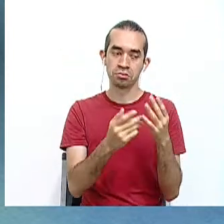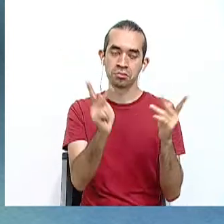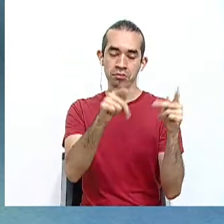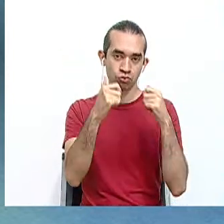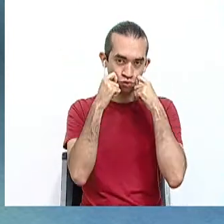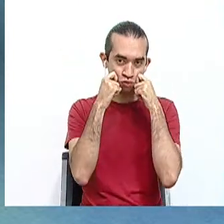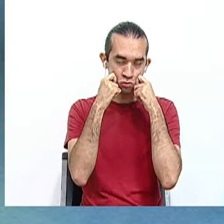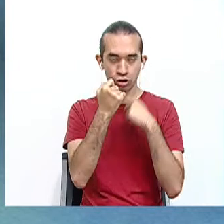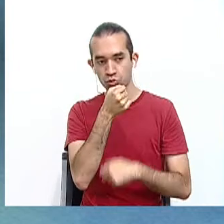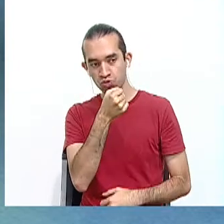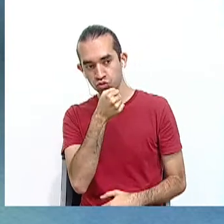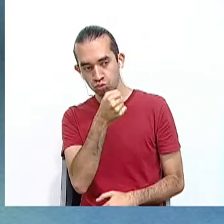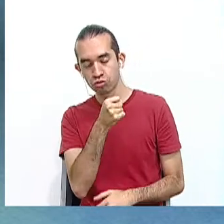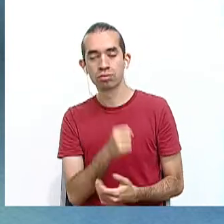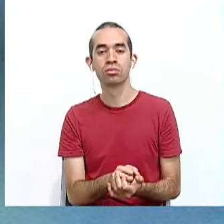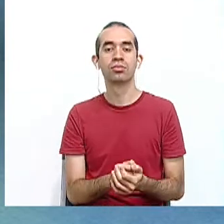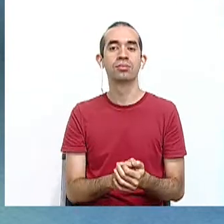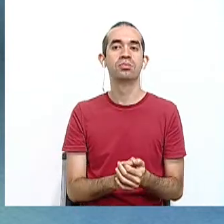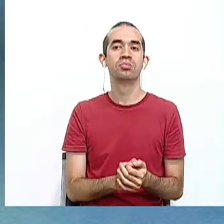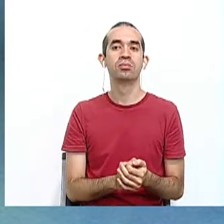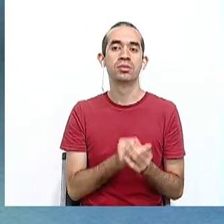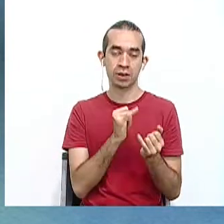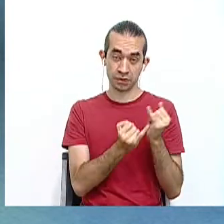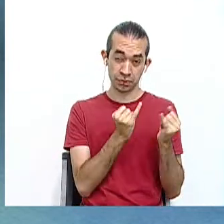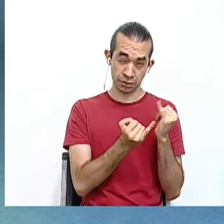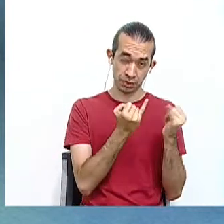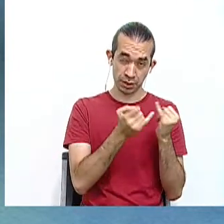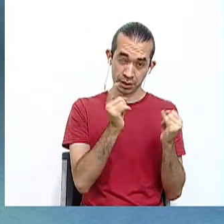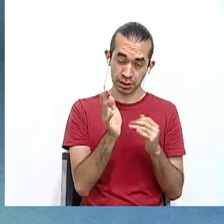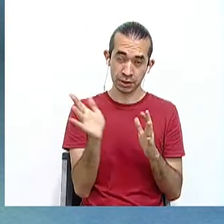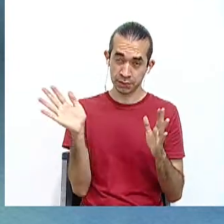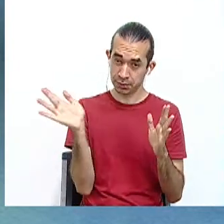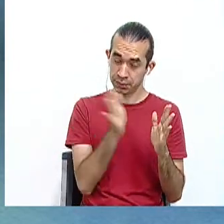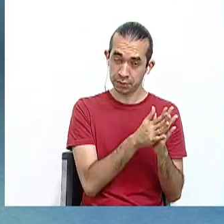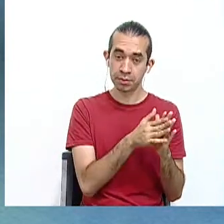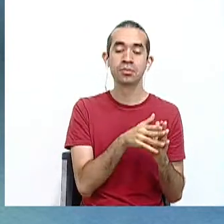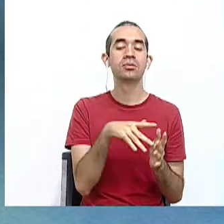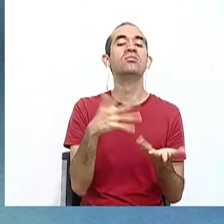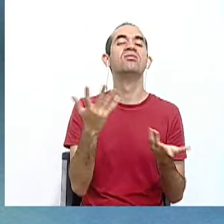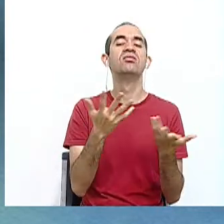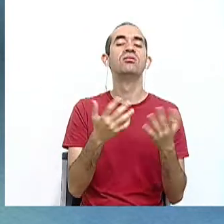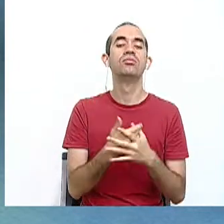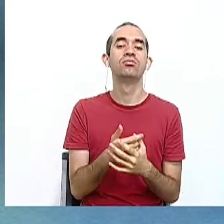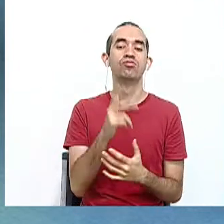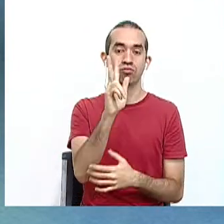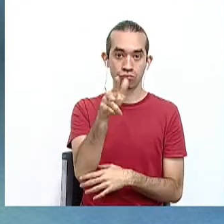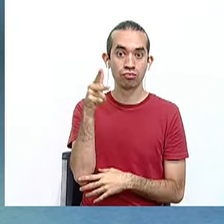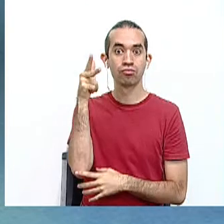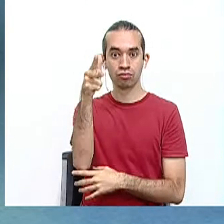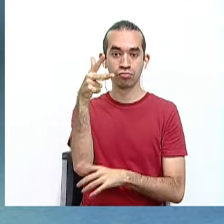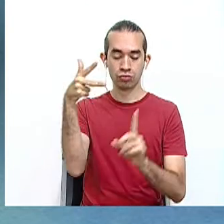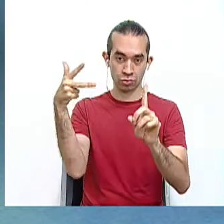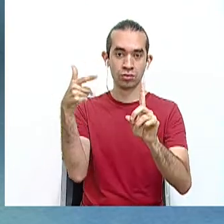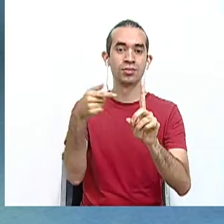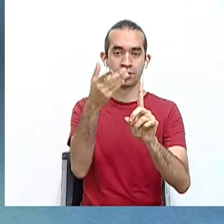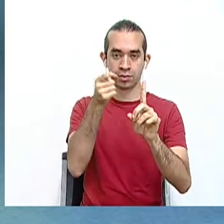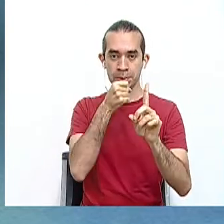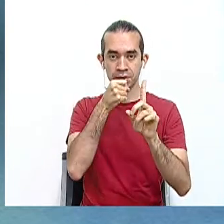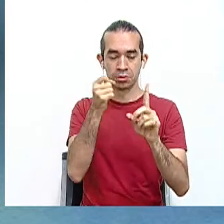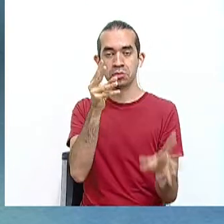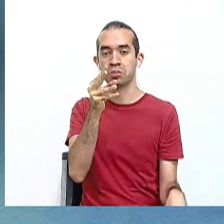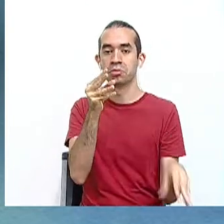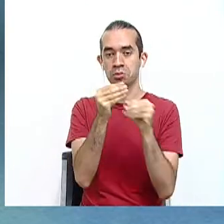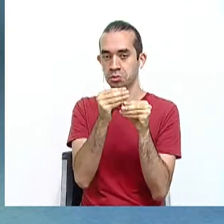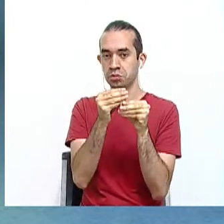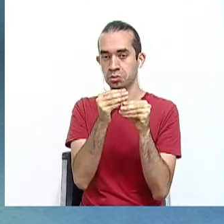presentes. Finalmente viene la salidilla, cuando la cámara toma de nuevo la imagen del reportero, quien da alguna